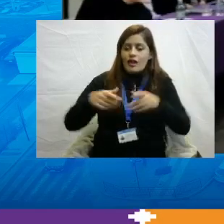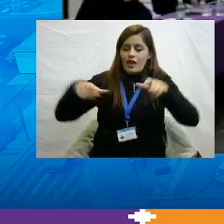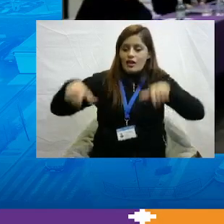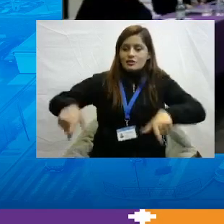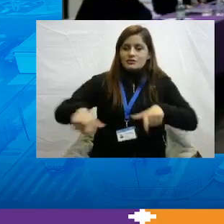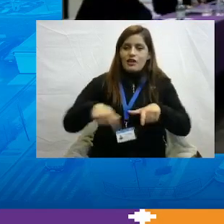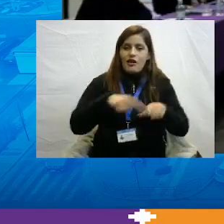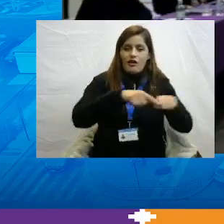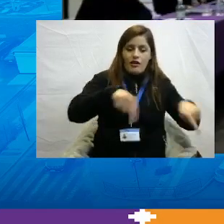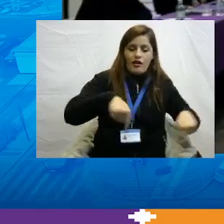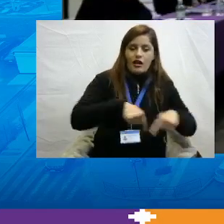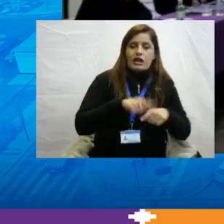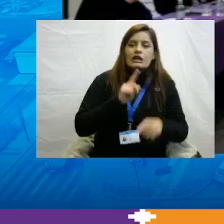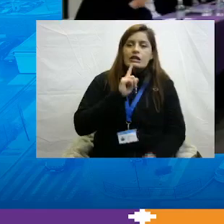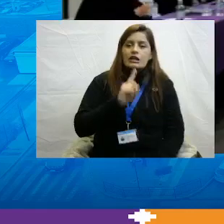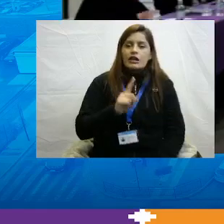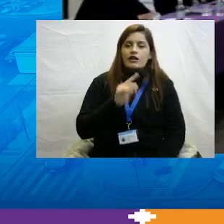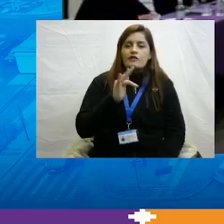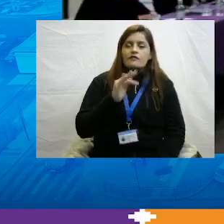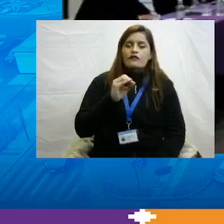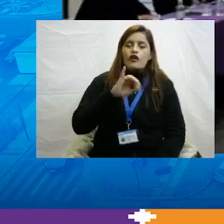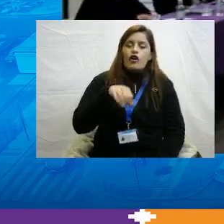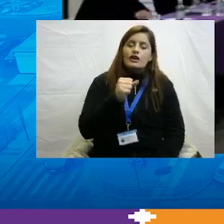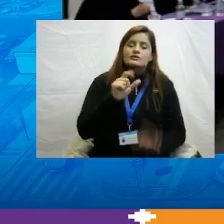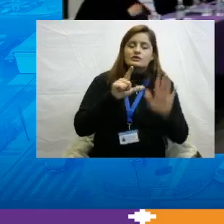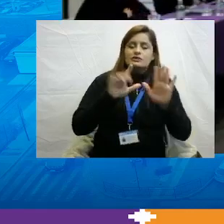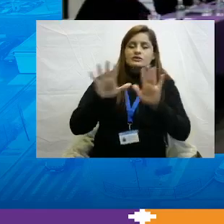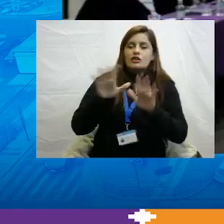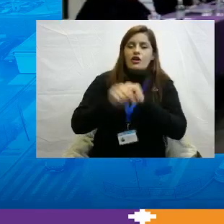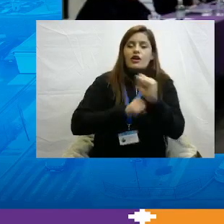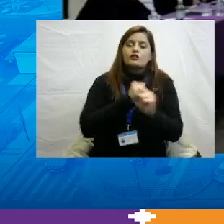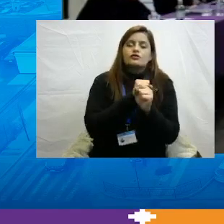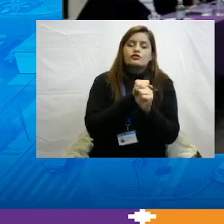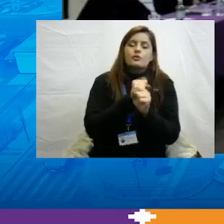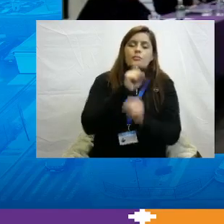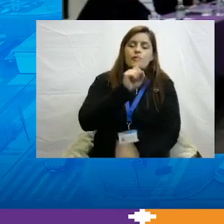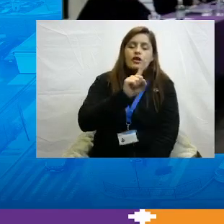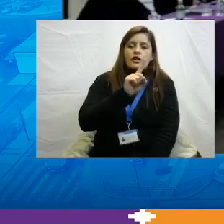corre inscrito a foja 55 del año